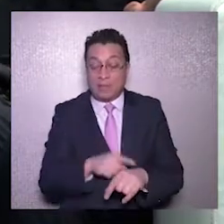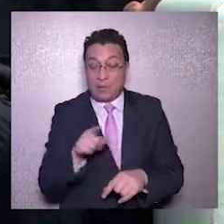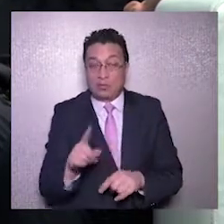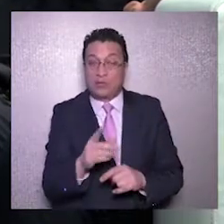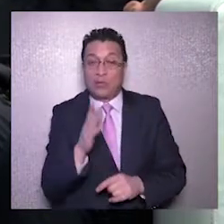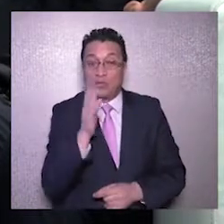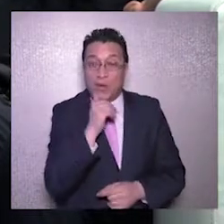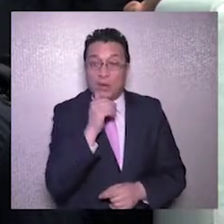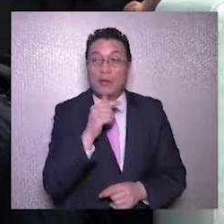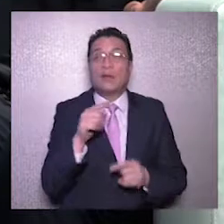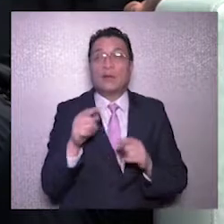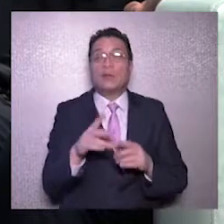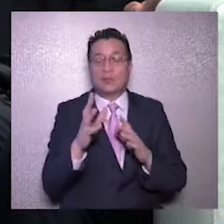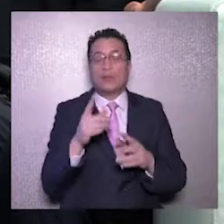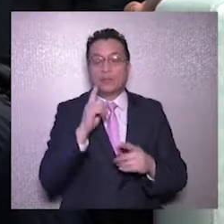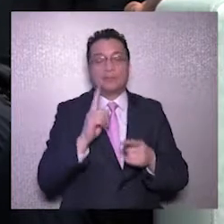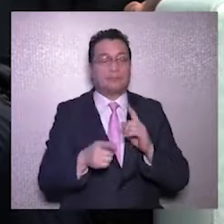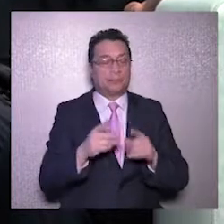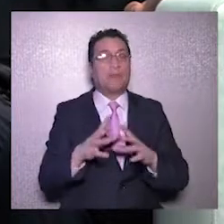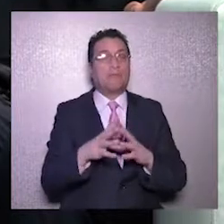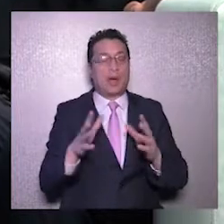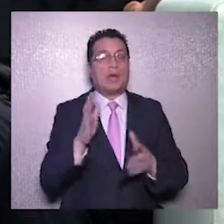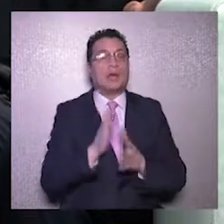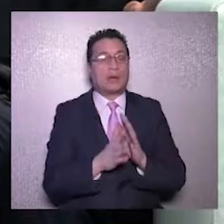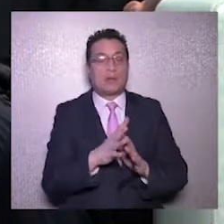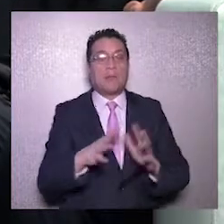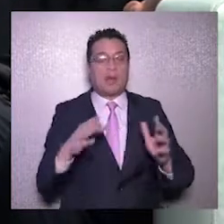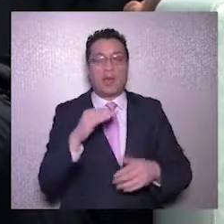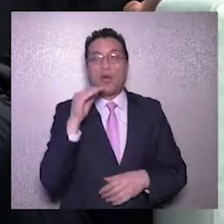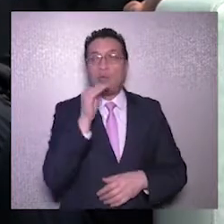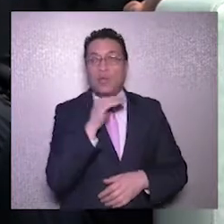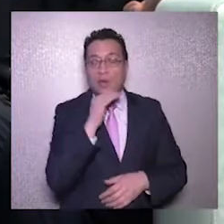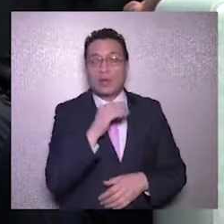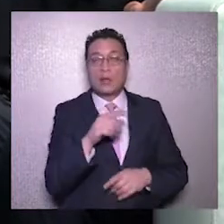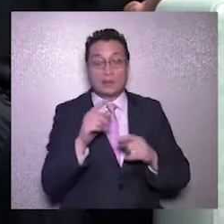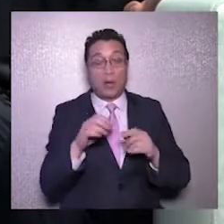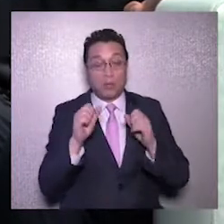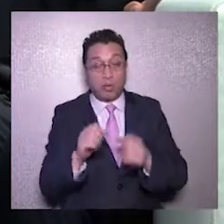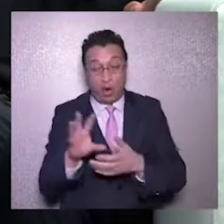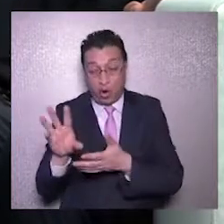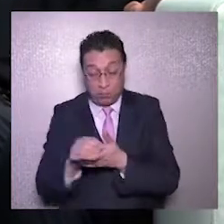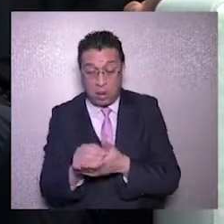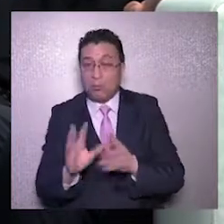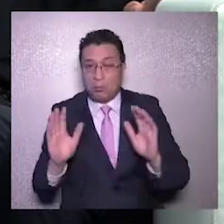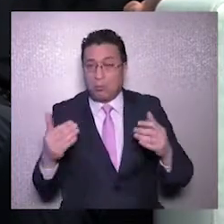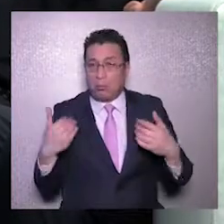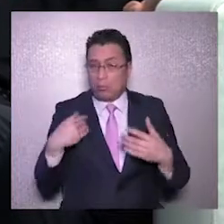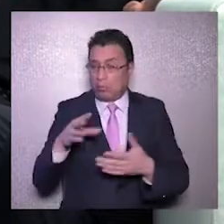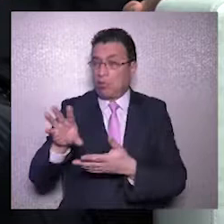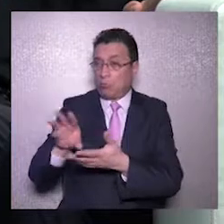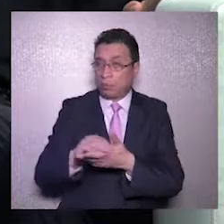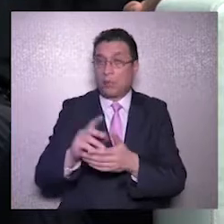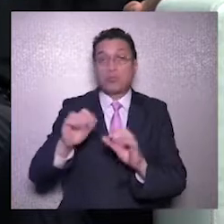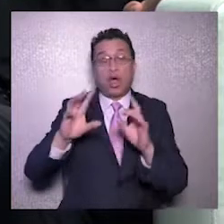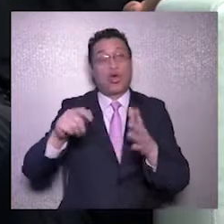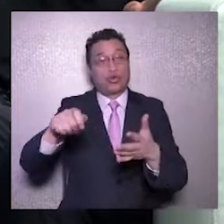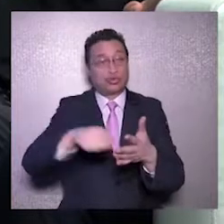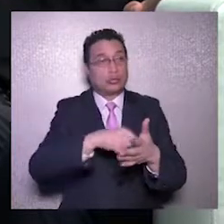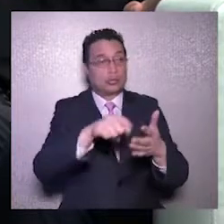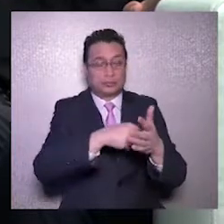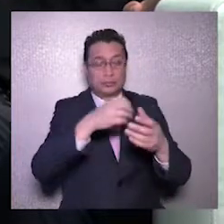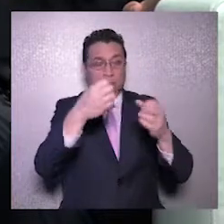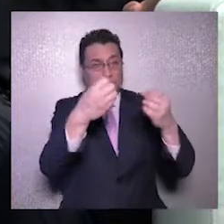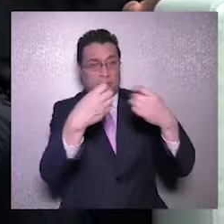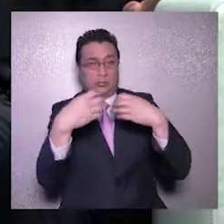Aquí hay que tomar decisiones mucho más rápidas, mucho más urgentes. Y si es que es necesario copiar, copiaremos. Si es necesario contratar